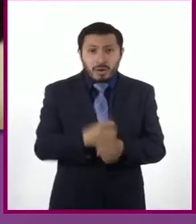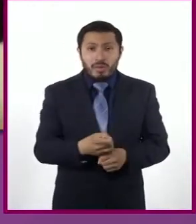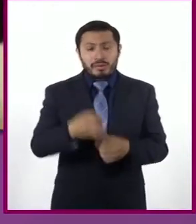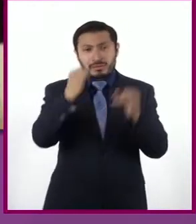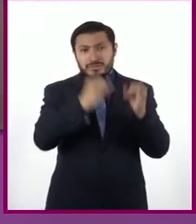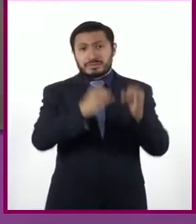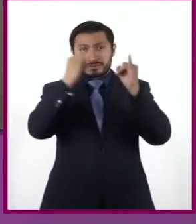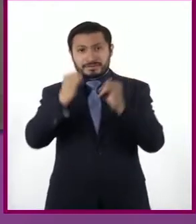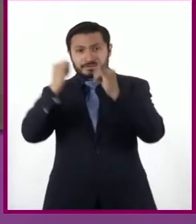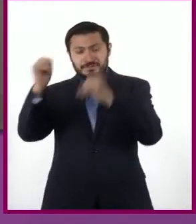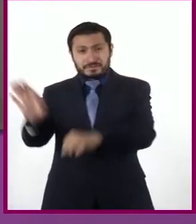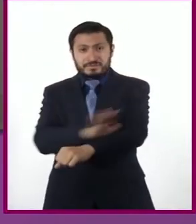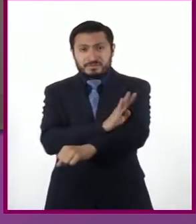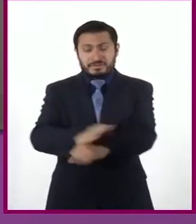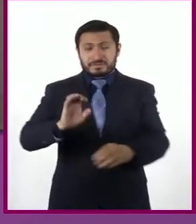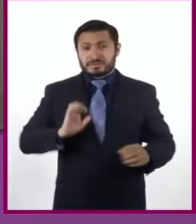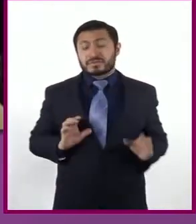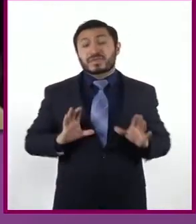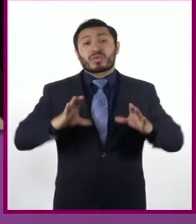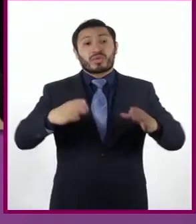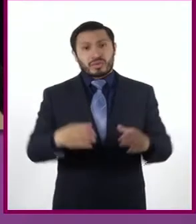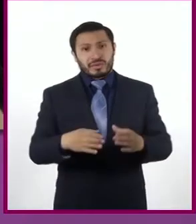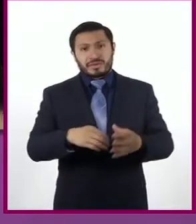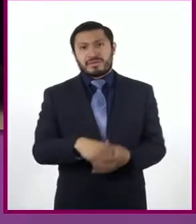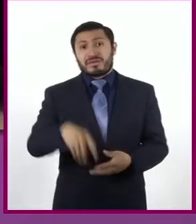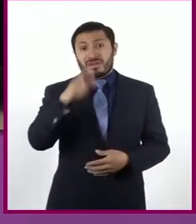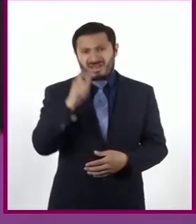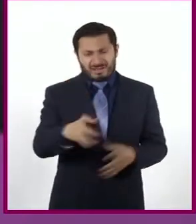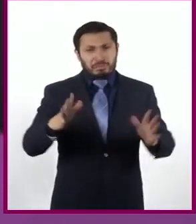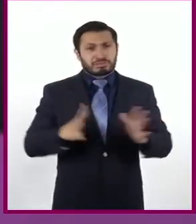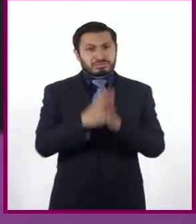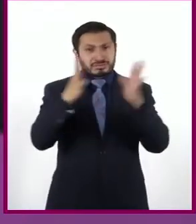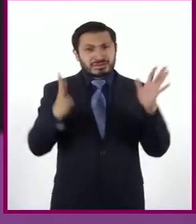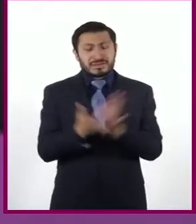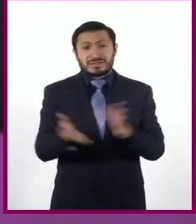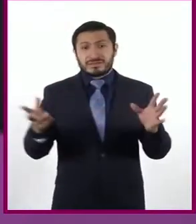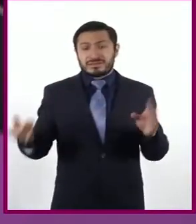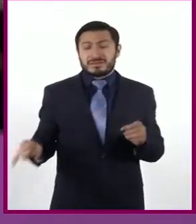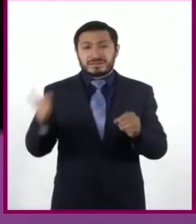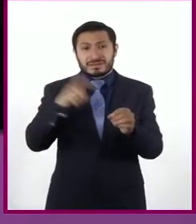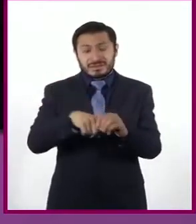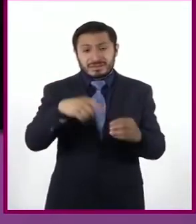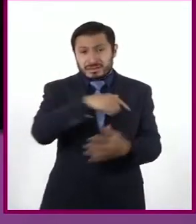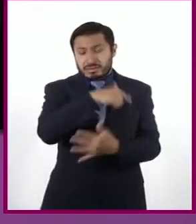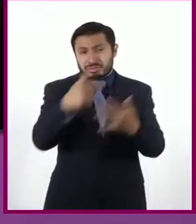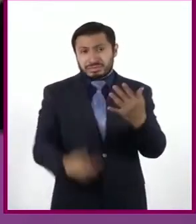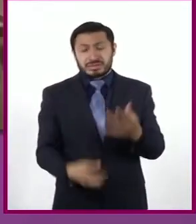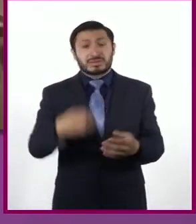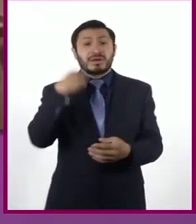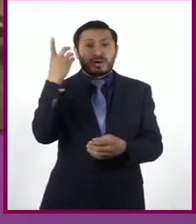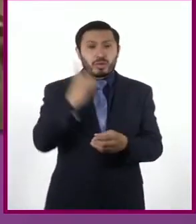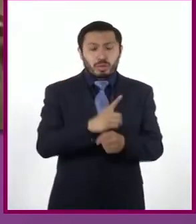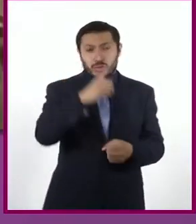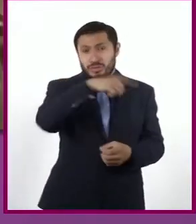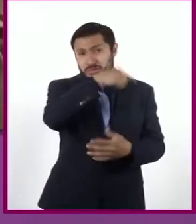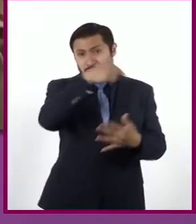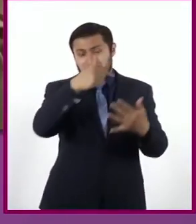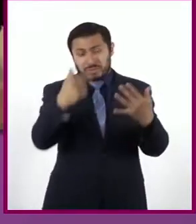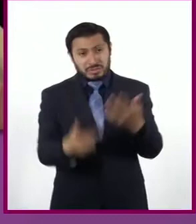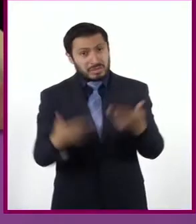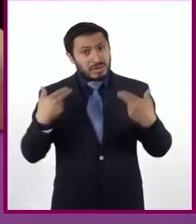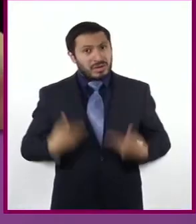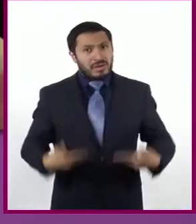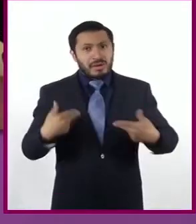a favor de una acción colectiva. La participación se vincula con un conjunto de voluntades humanas en una